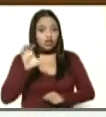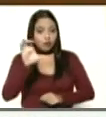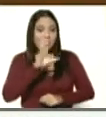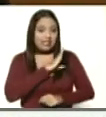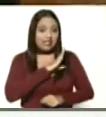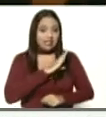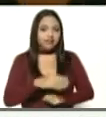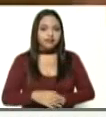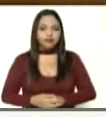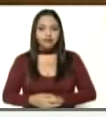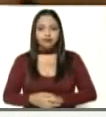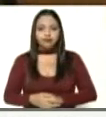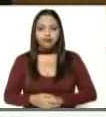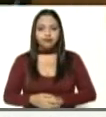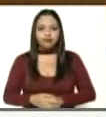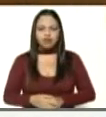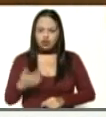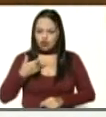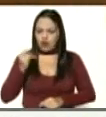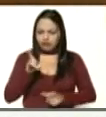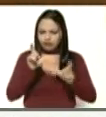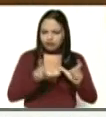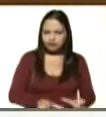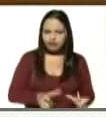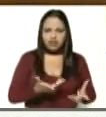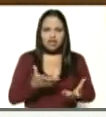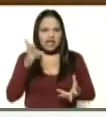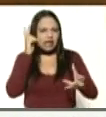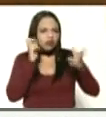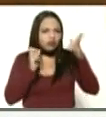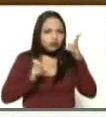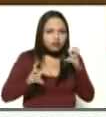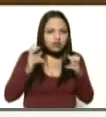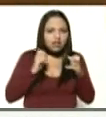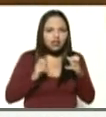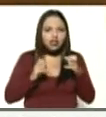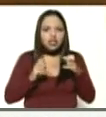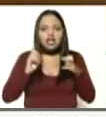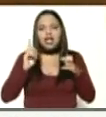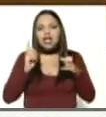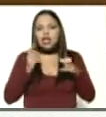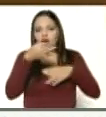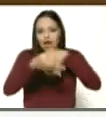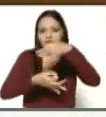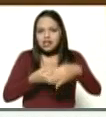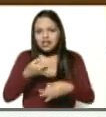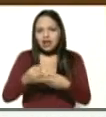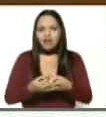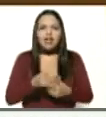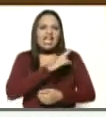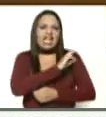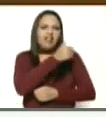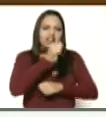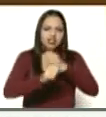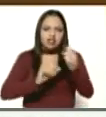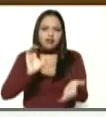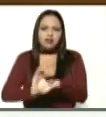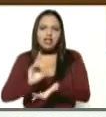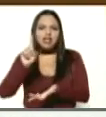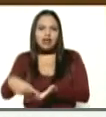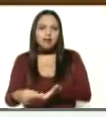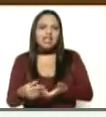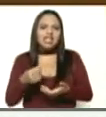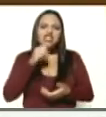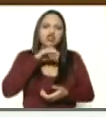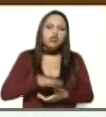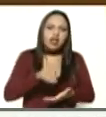aún haciendo un paseo por la historia y a los historiadores sacando cuentas. Son 529